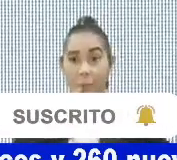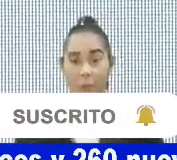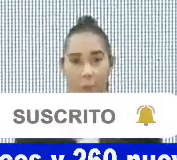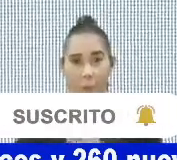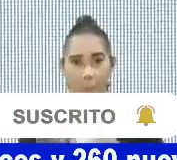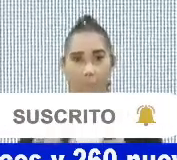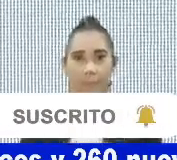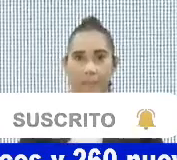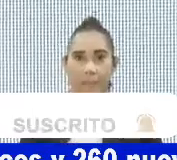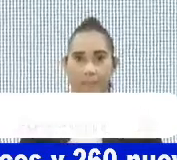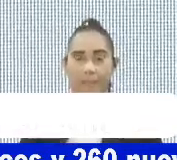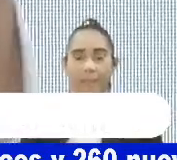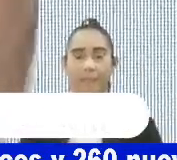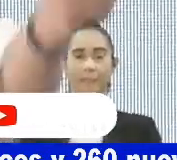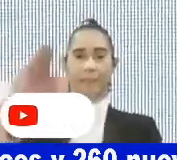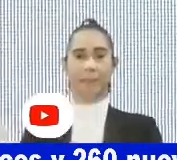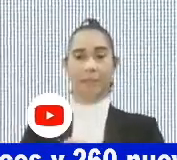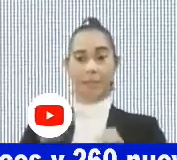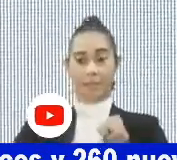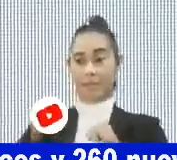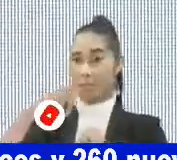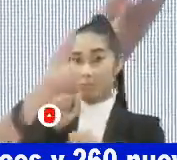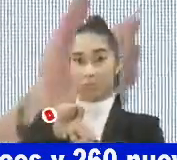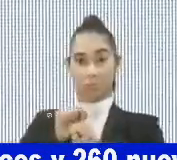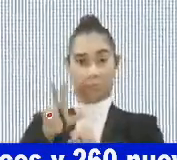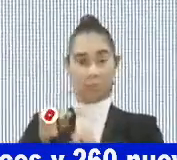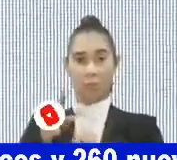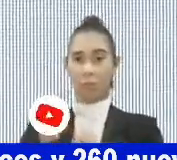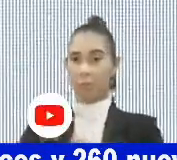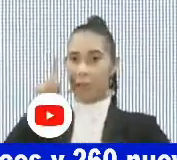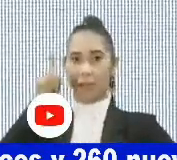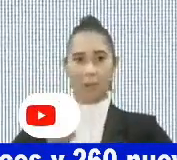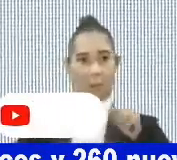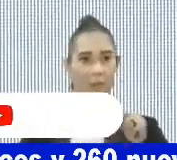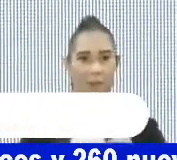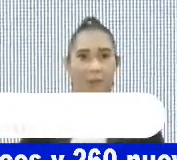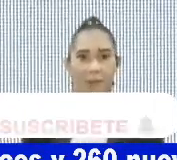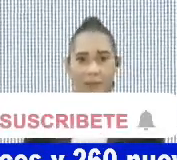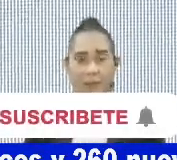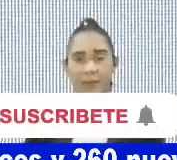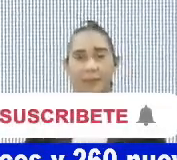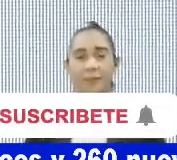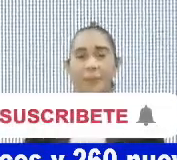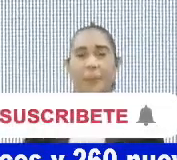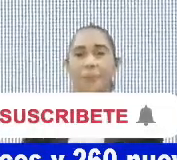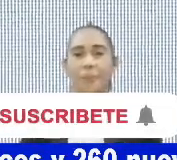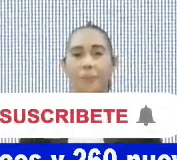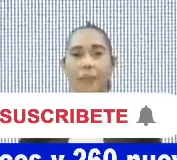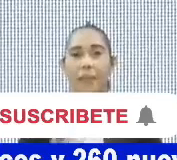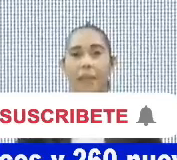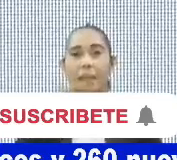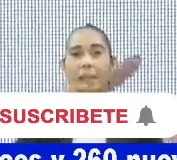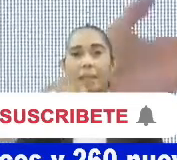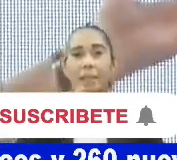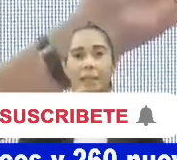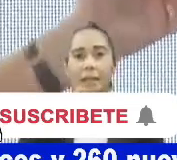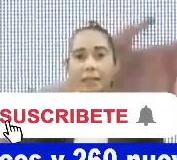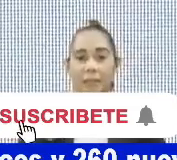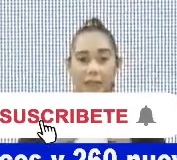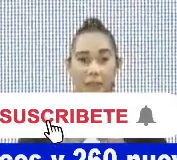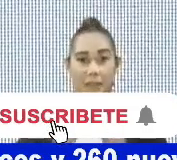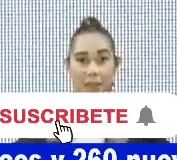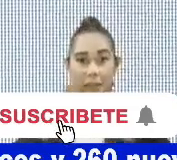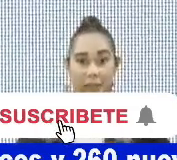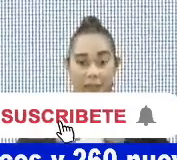que quisiéramos que realmente se llevaran a cabo, sería imposible. Señor Edgar Félix, director